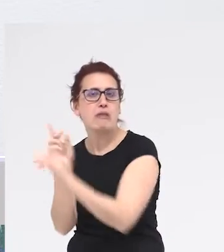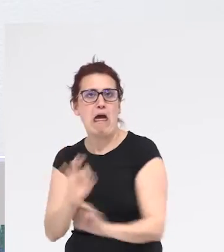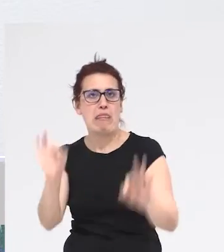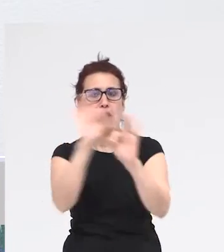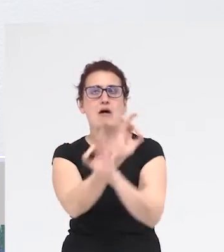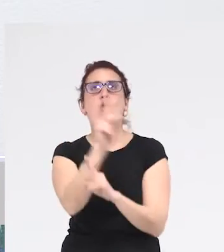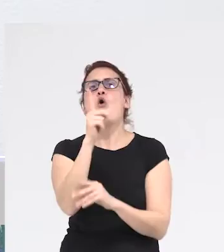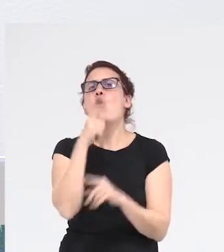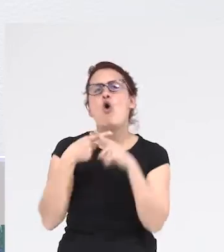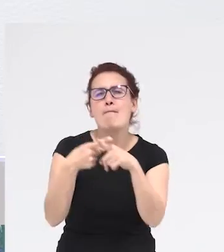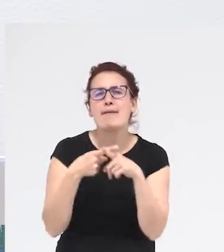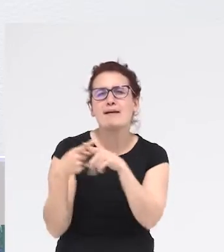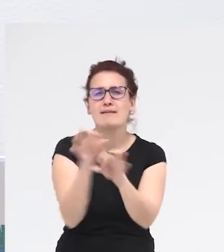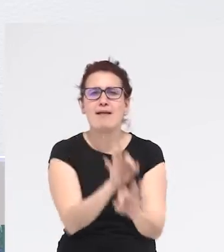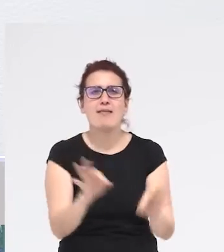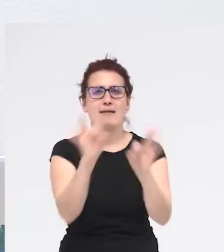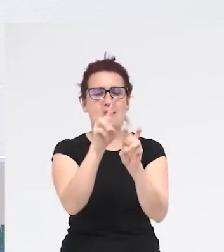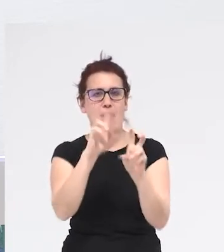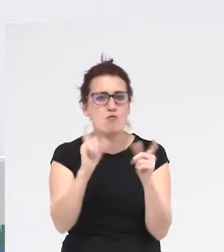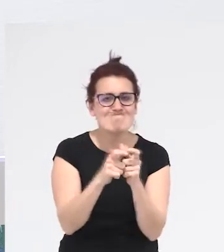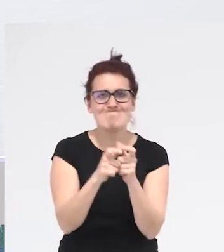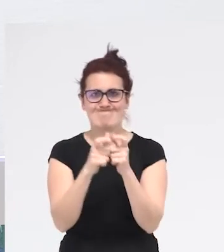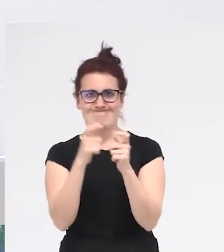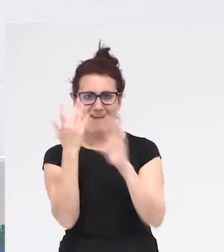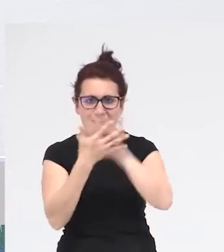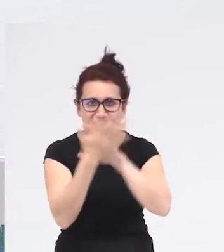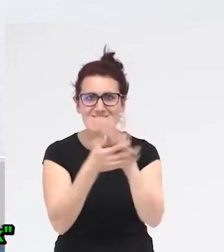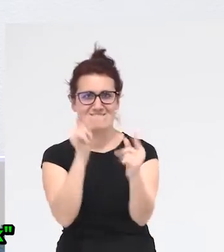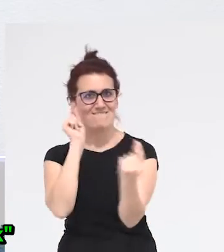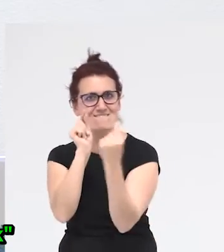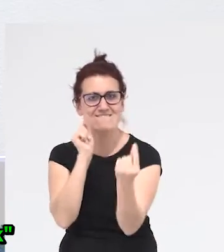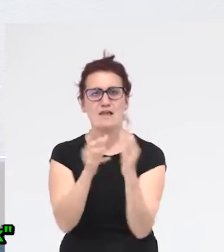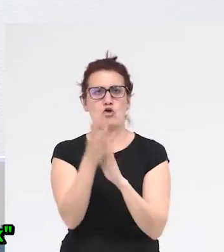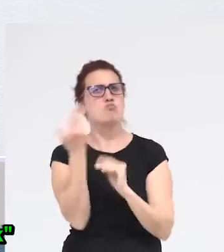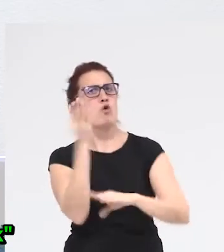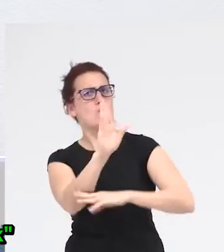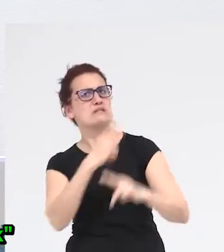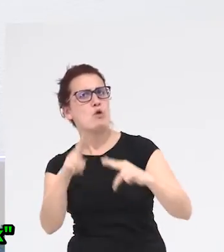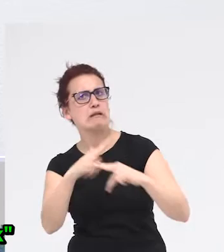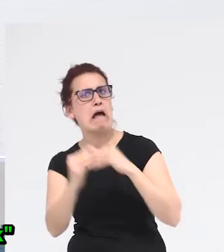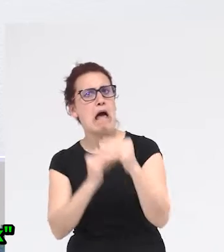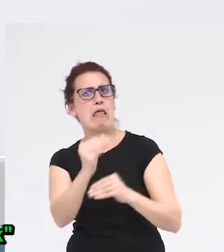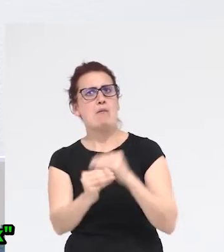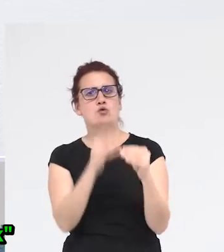compartido y hubiéramos hecho juntas ahí propuestas políticas como